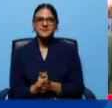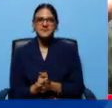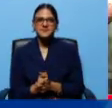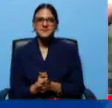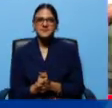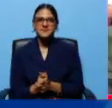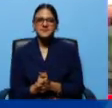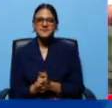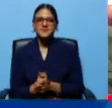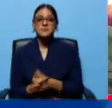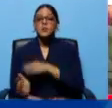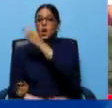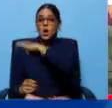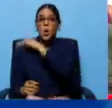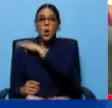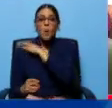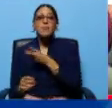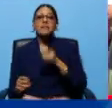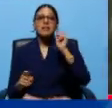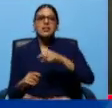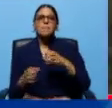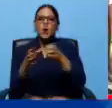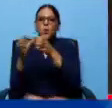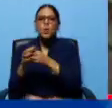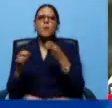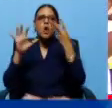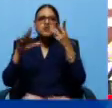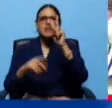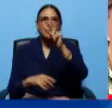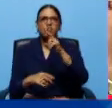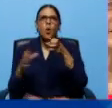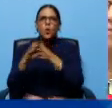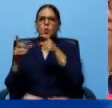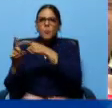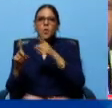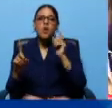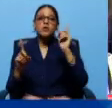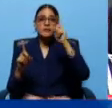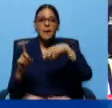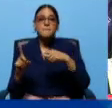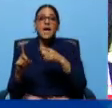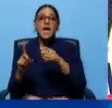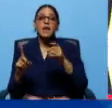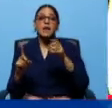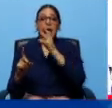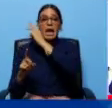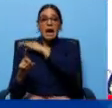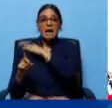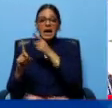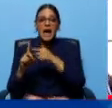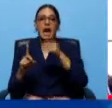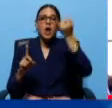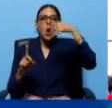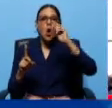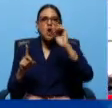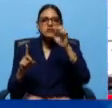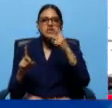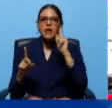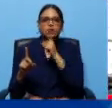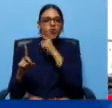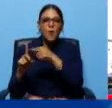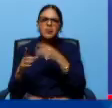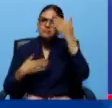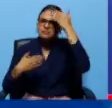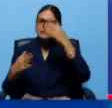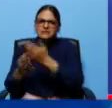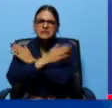El comandante de la 82 Brigada Logística, General José David Monsalve Maldonado. Todo mi